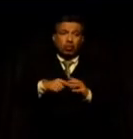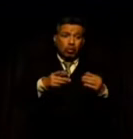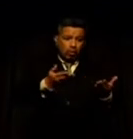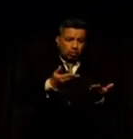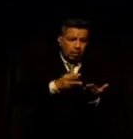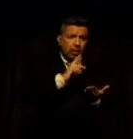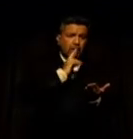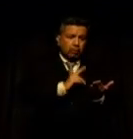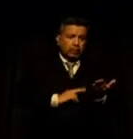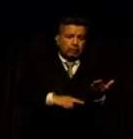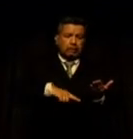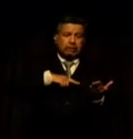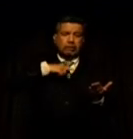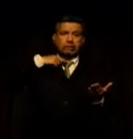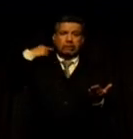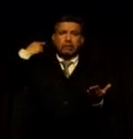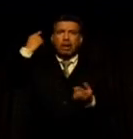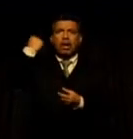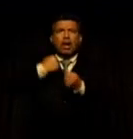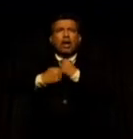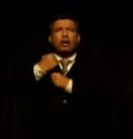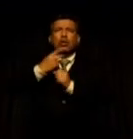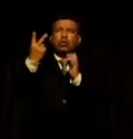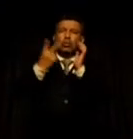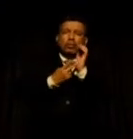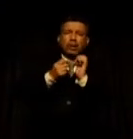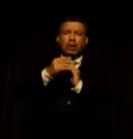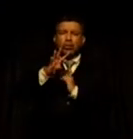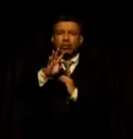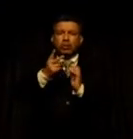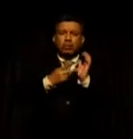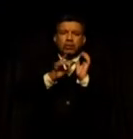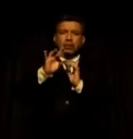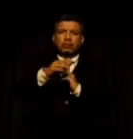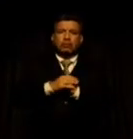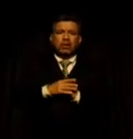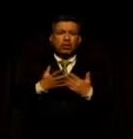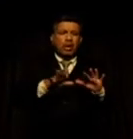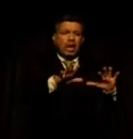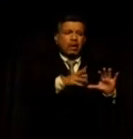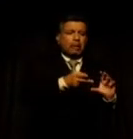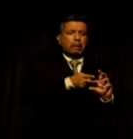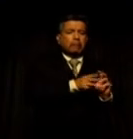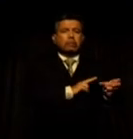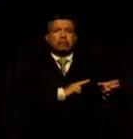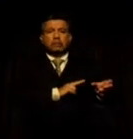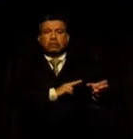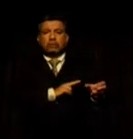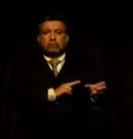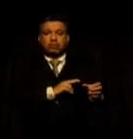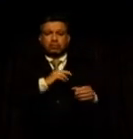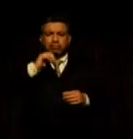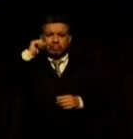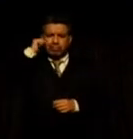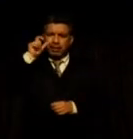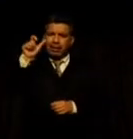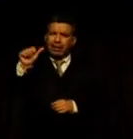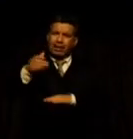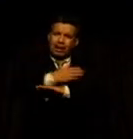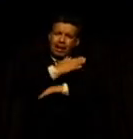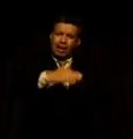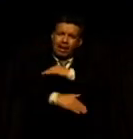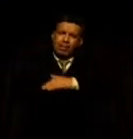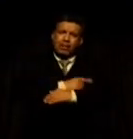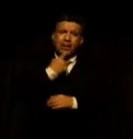mal para en el año 2014 15 entonces nos salimos de ahí y recuerdo que alguna ministra dijo